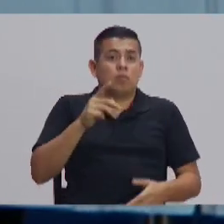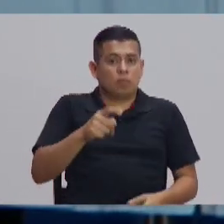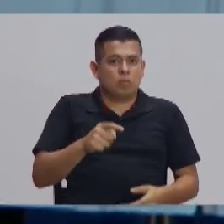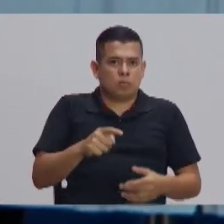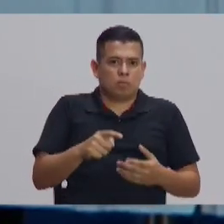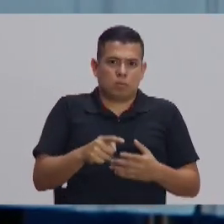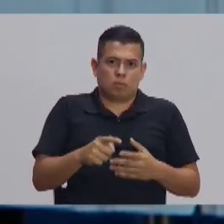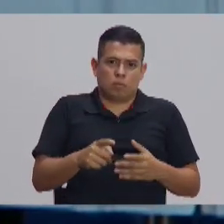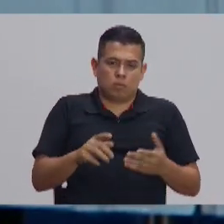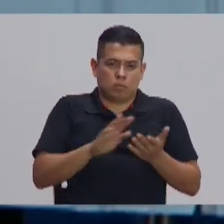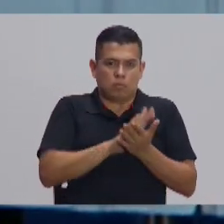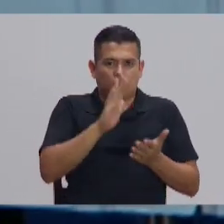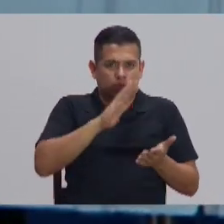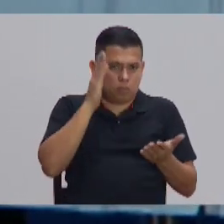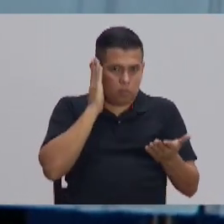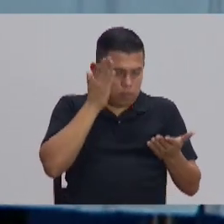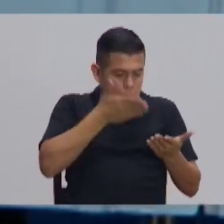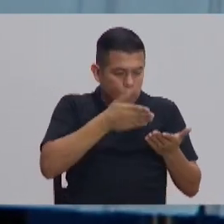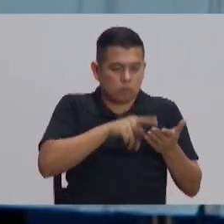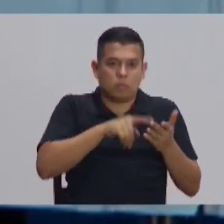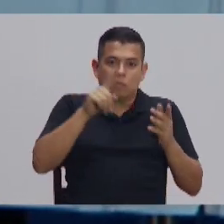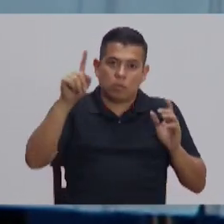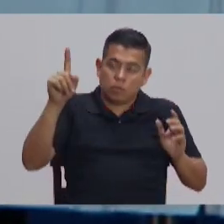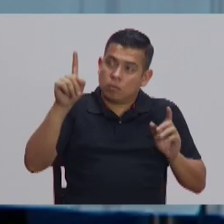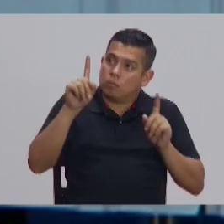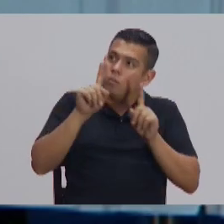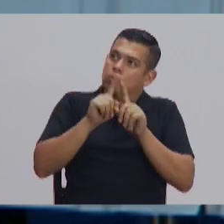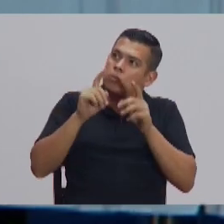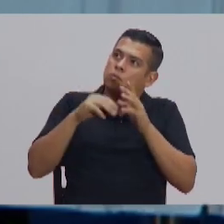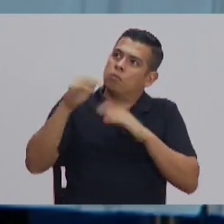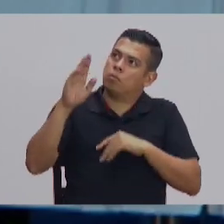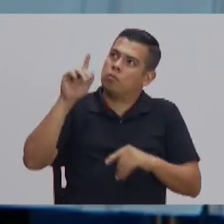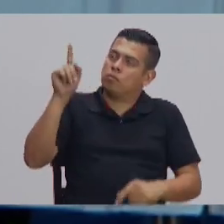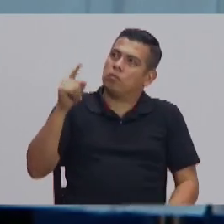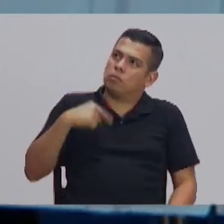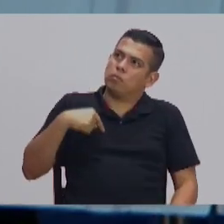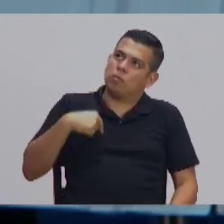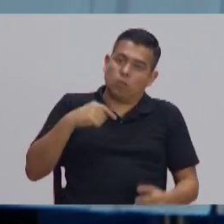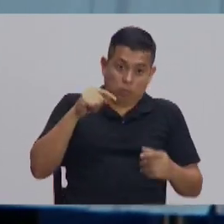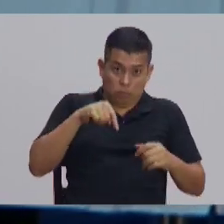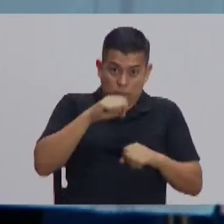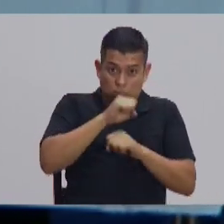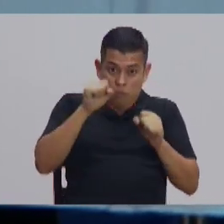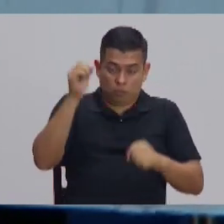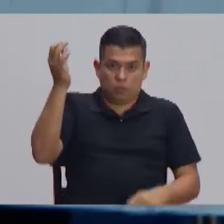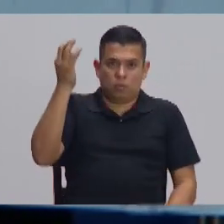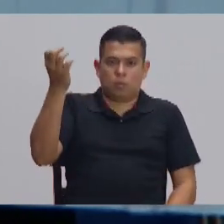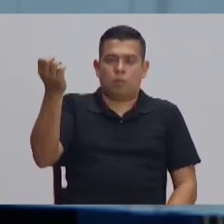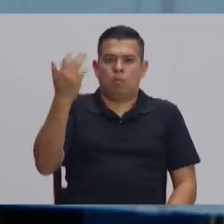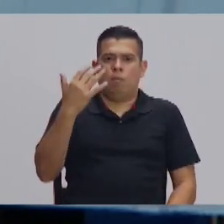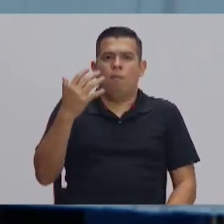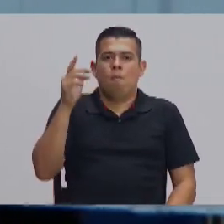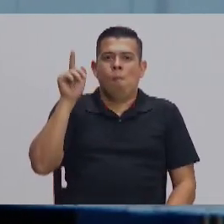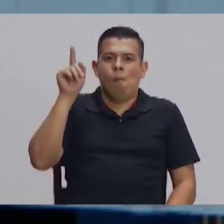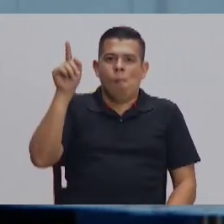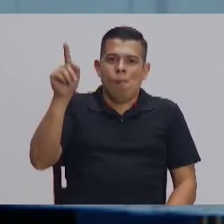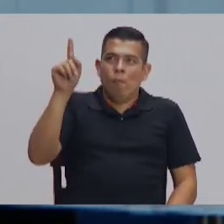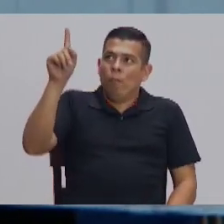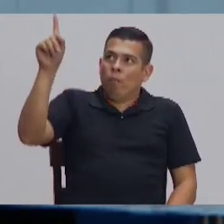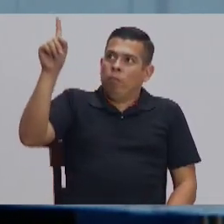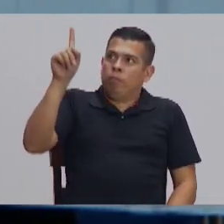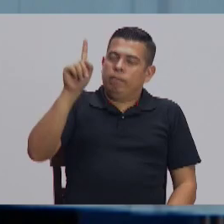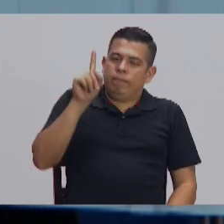ocuparse del espíritu es acercarnos a él para que él lo que decía el pastor hoy en la mañana para que él se